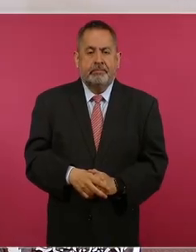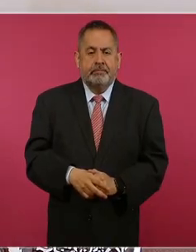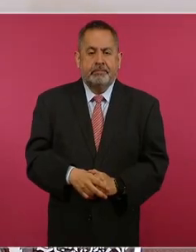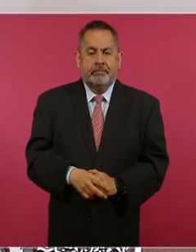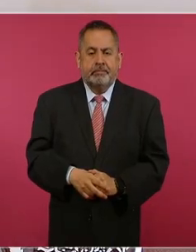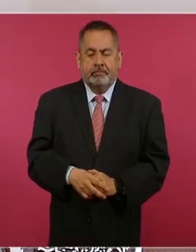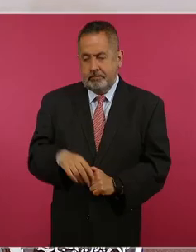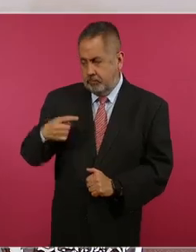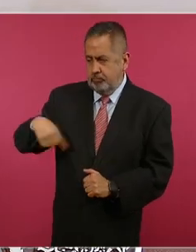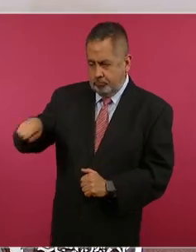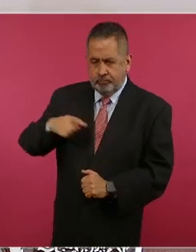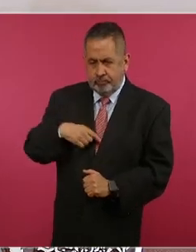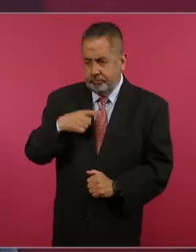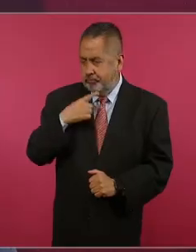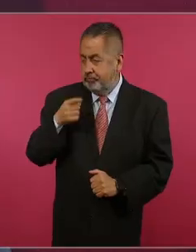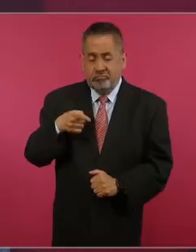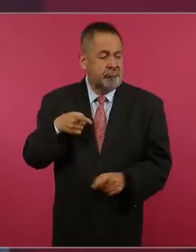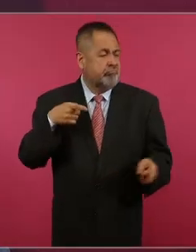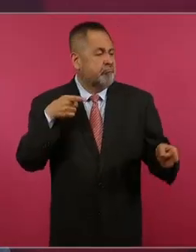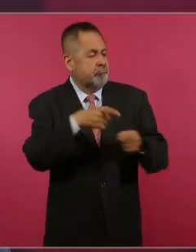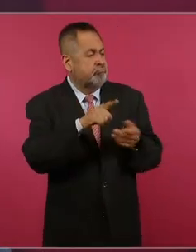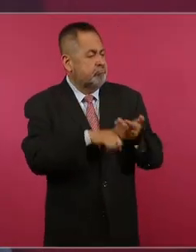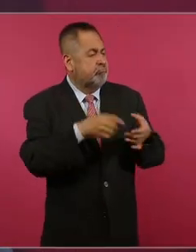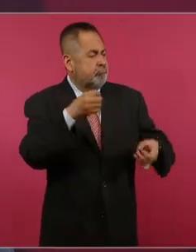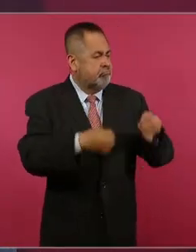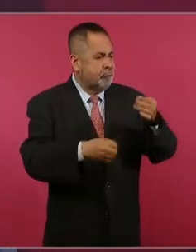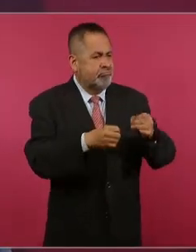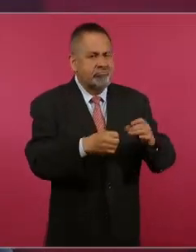en libertad a personas.